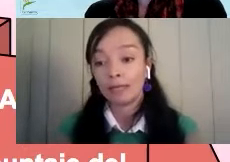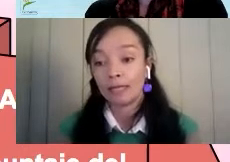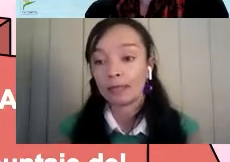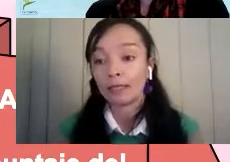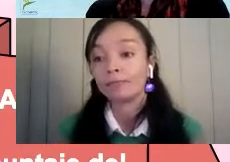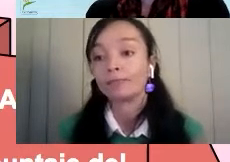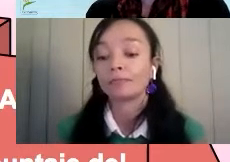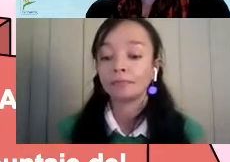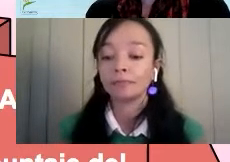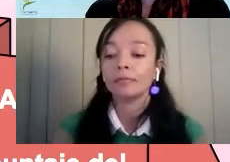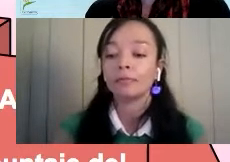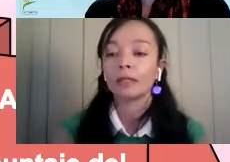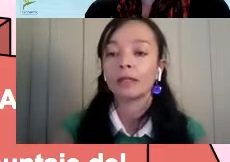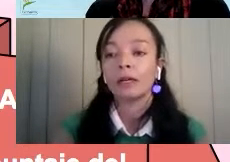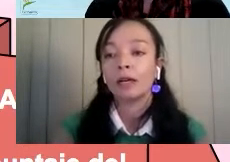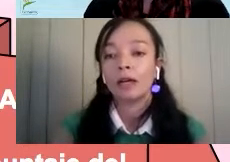independiente.